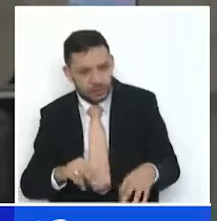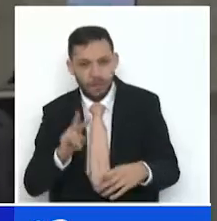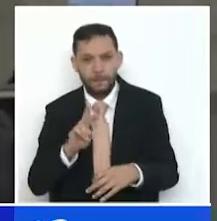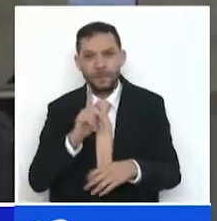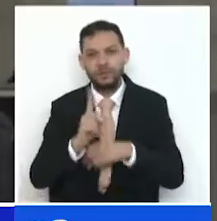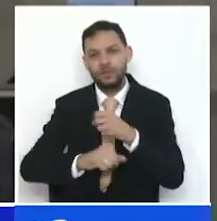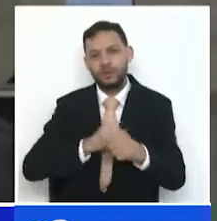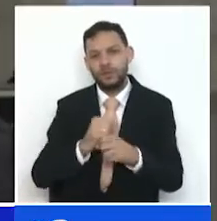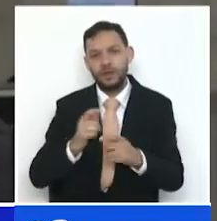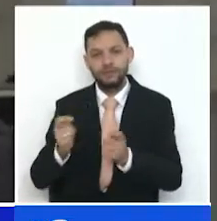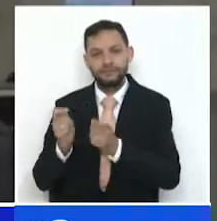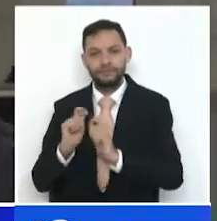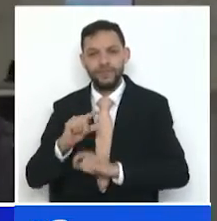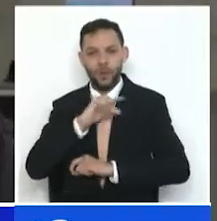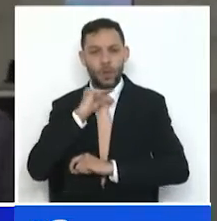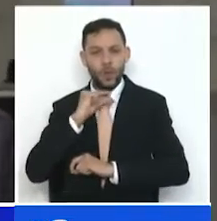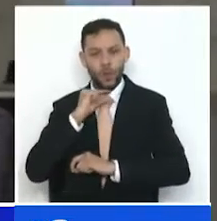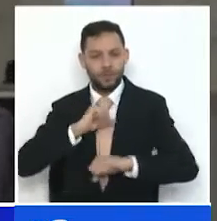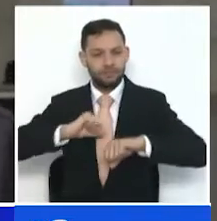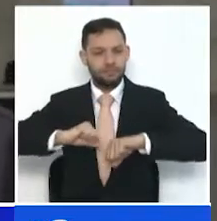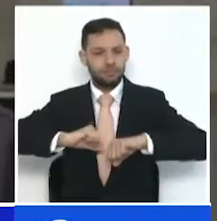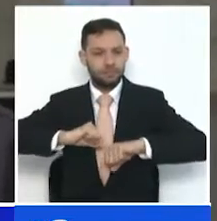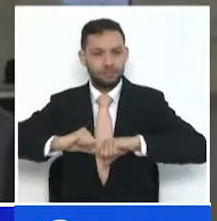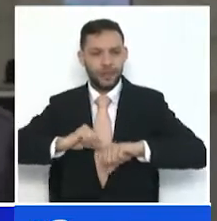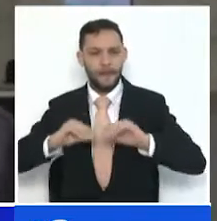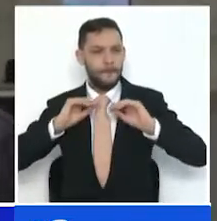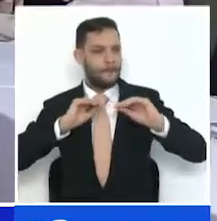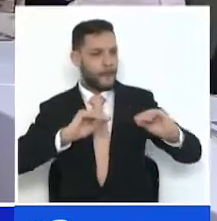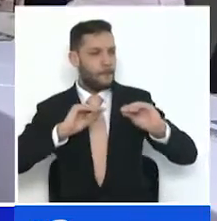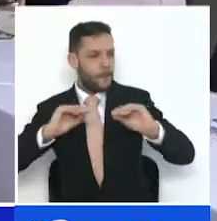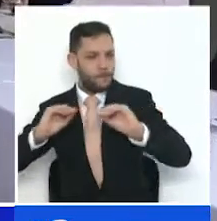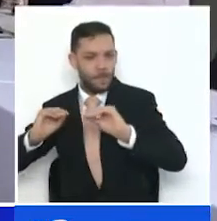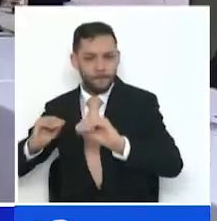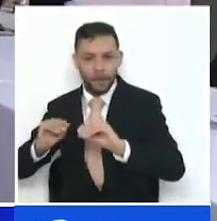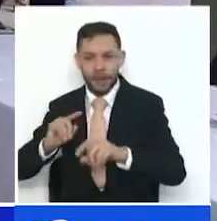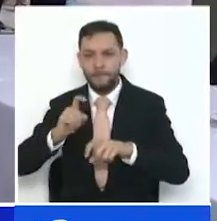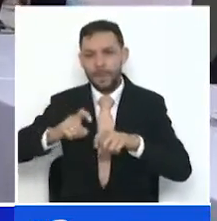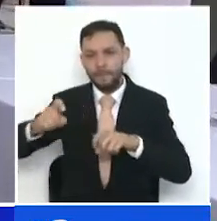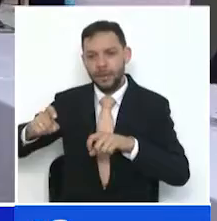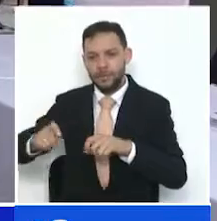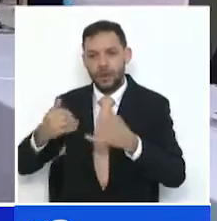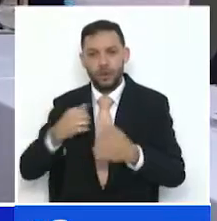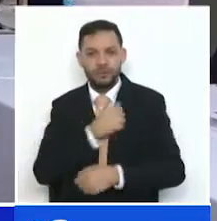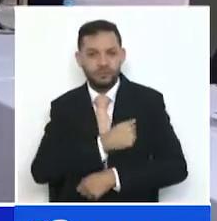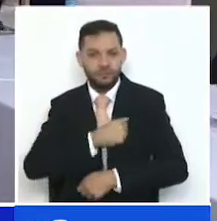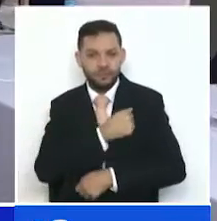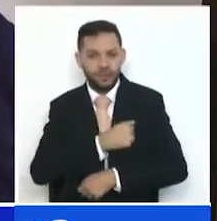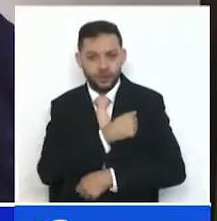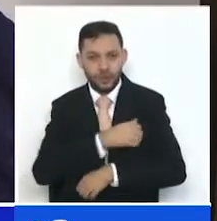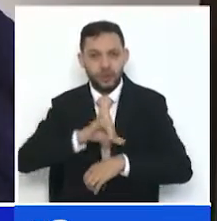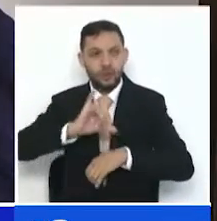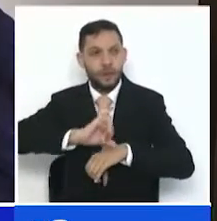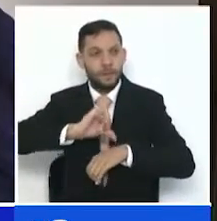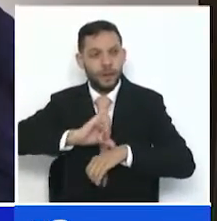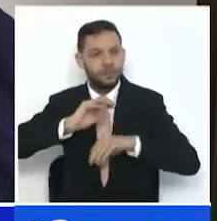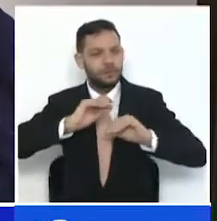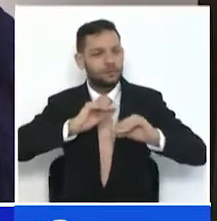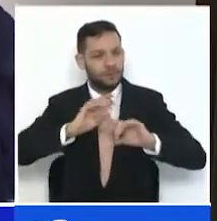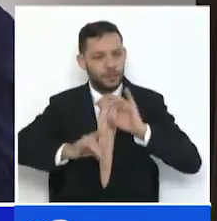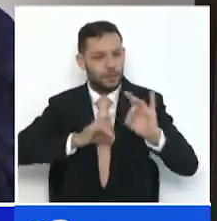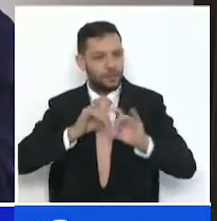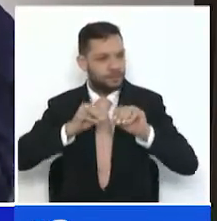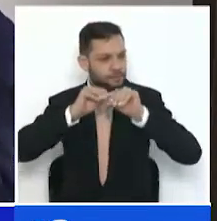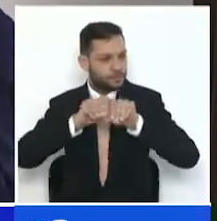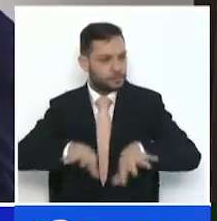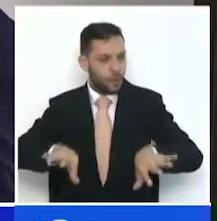de sacerdocio ejerció el ministerio en diferentes lugares. Es por esto que desde la diócesis de Armenia se hizo un llamado a extremar